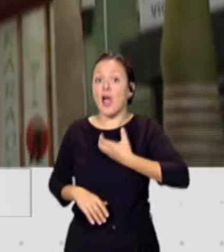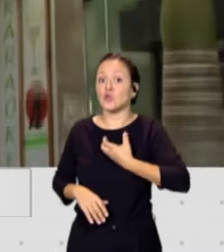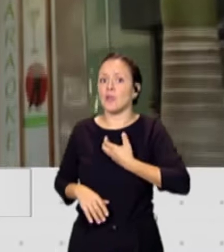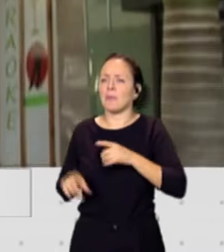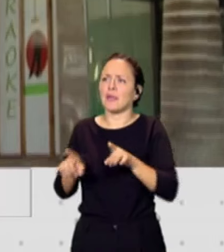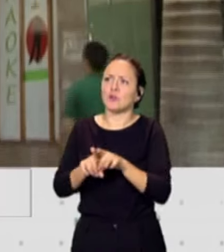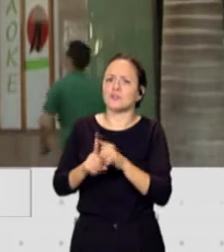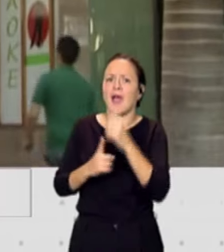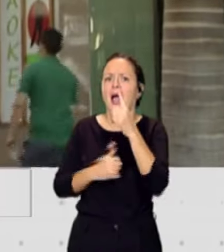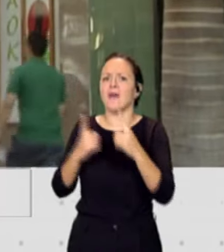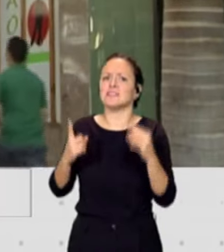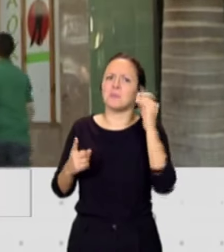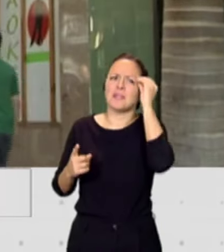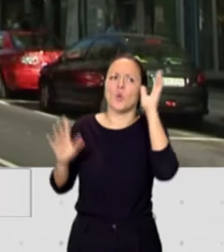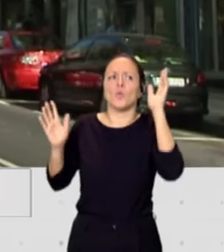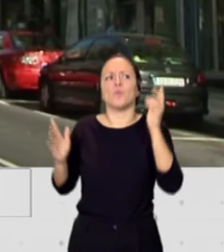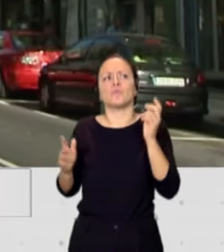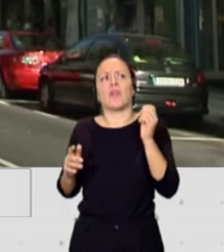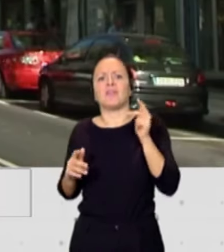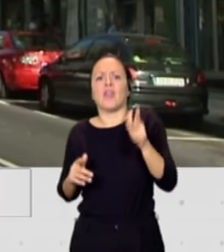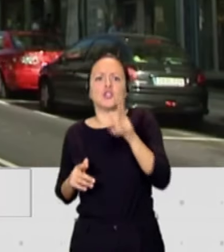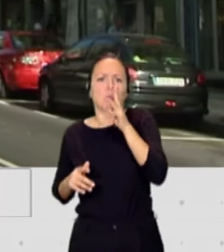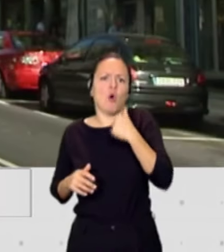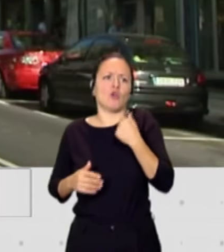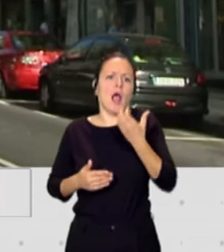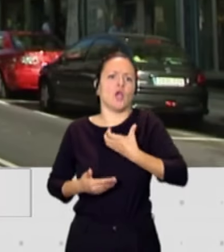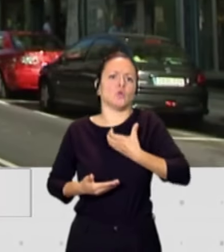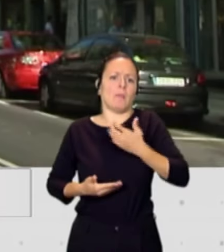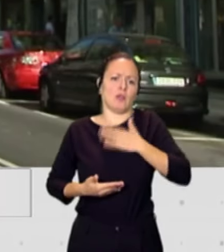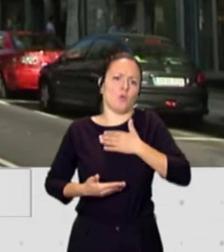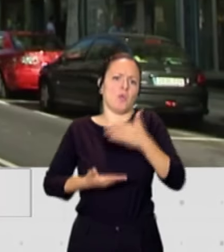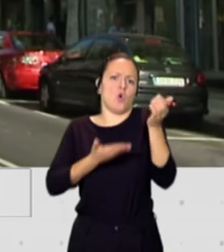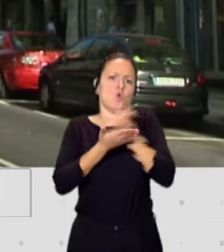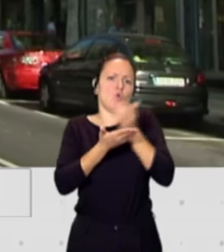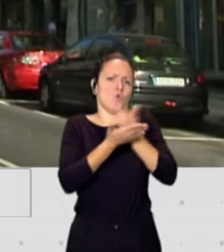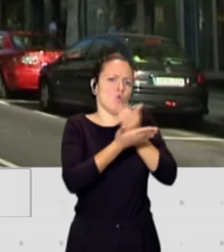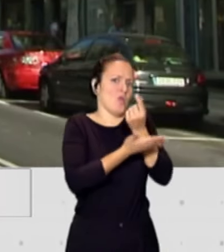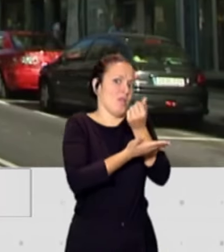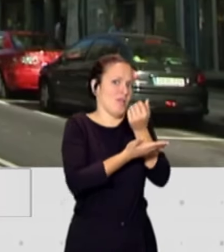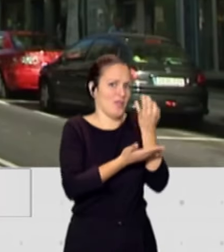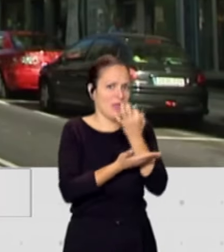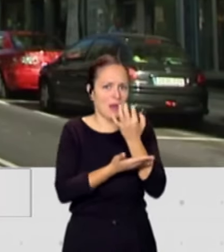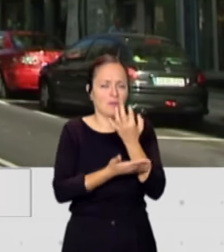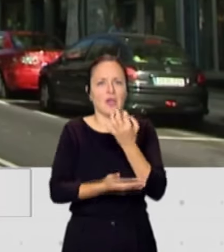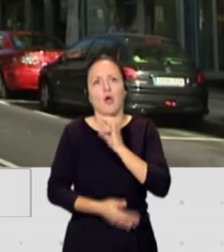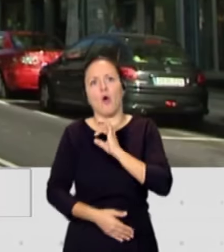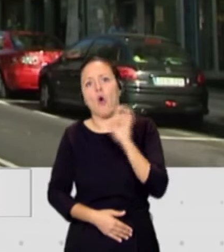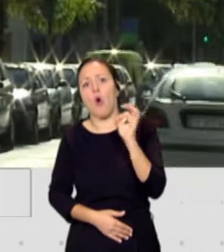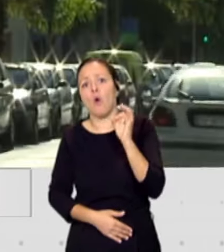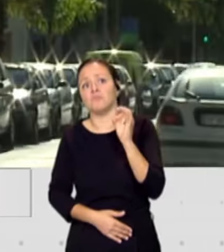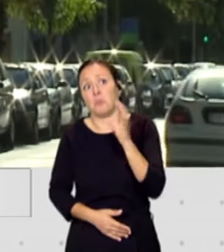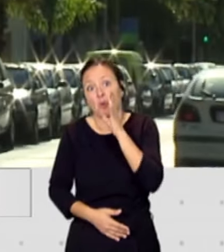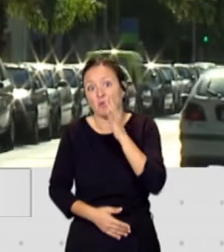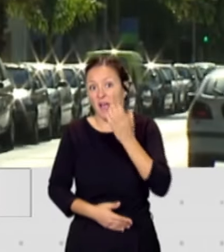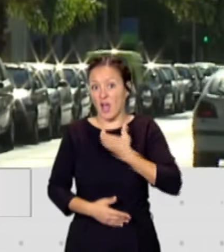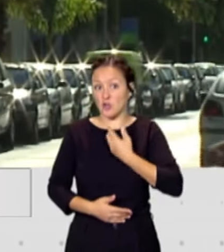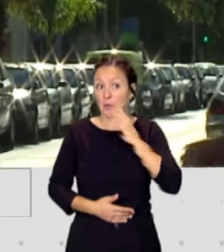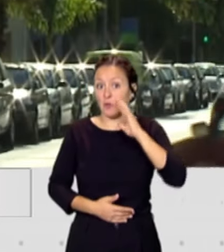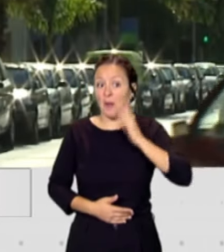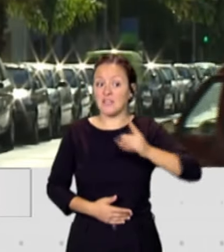derecho de General riqueza porque parece ser que han determinado que los restaurantes y todo